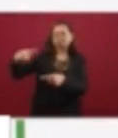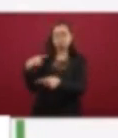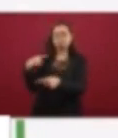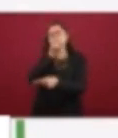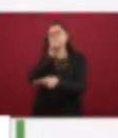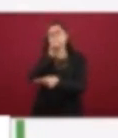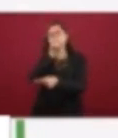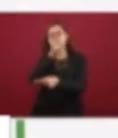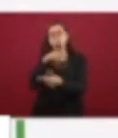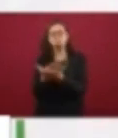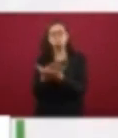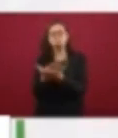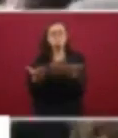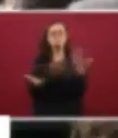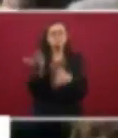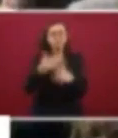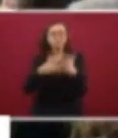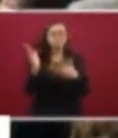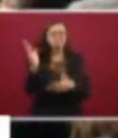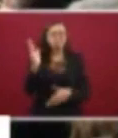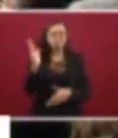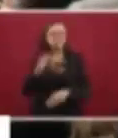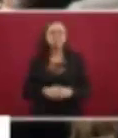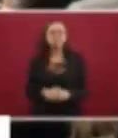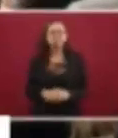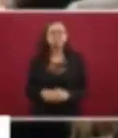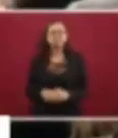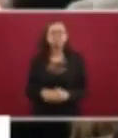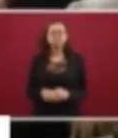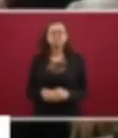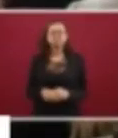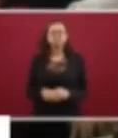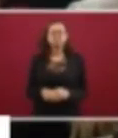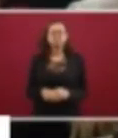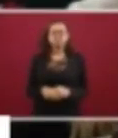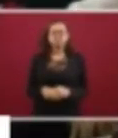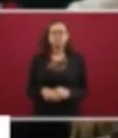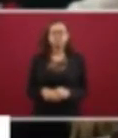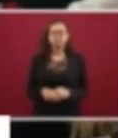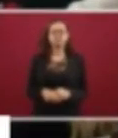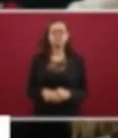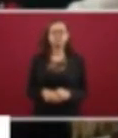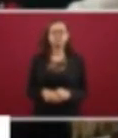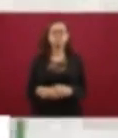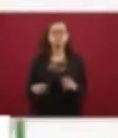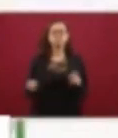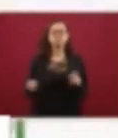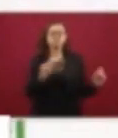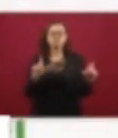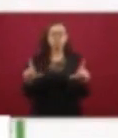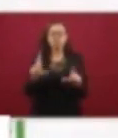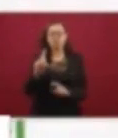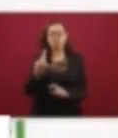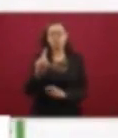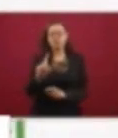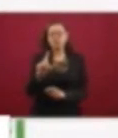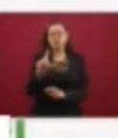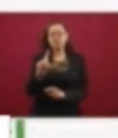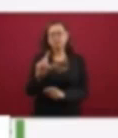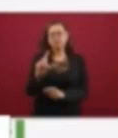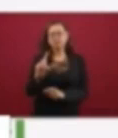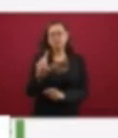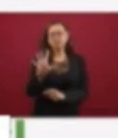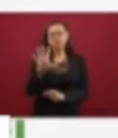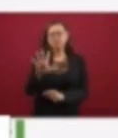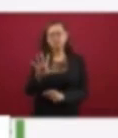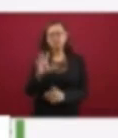va a pasar cuando se obtiene una medalla de oro, por decirte algo, en clavados sincronizados? No sé,